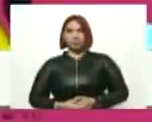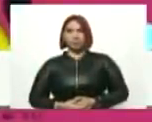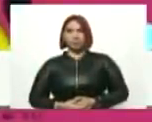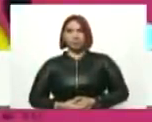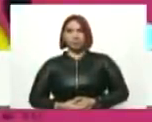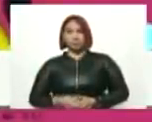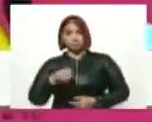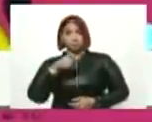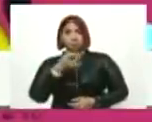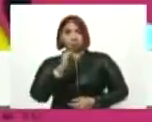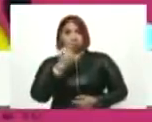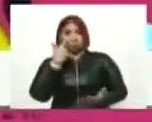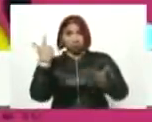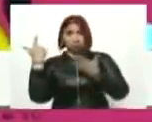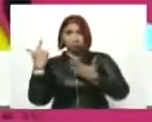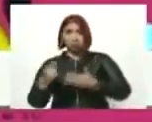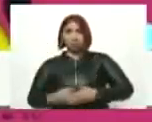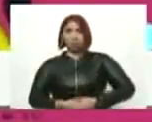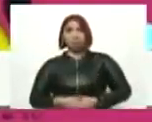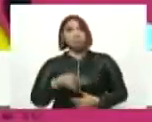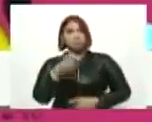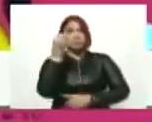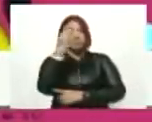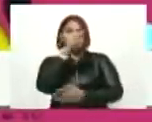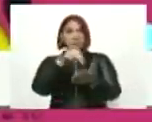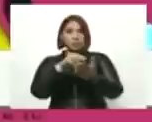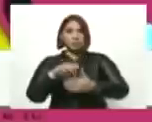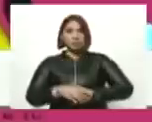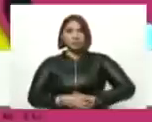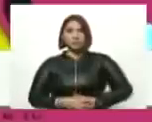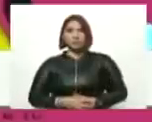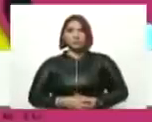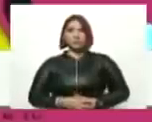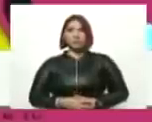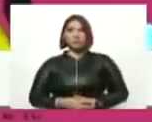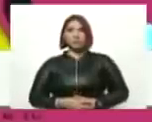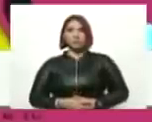Y ahí está, esa es la Asamblea Nacional.